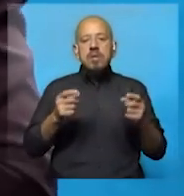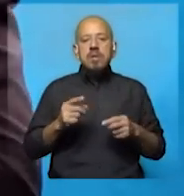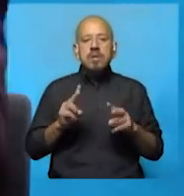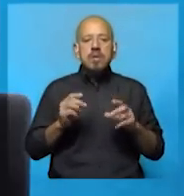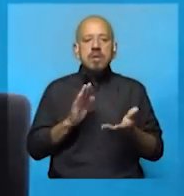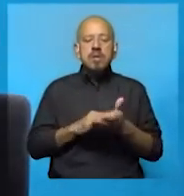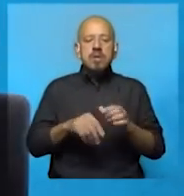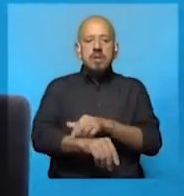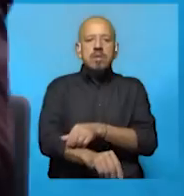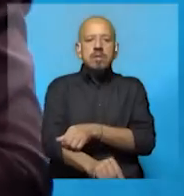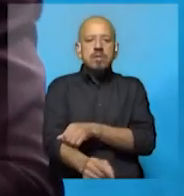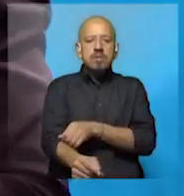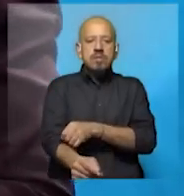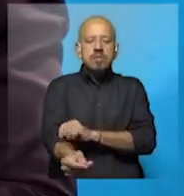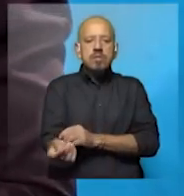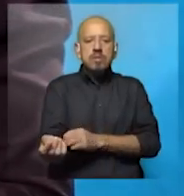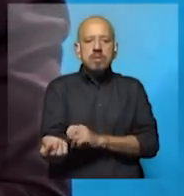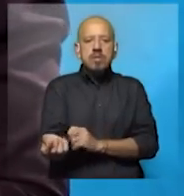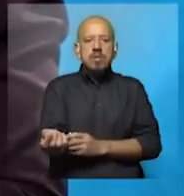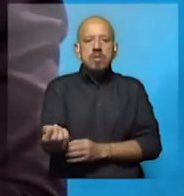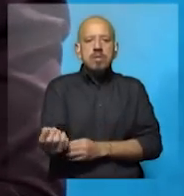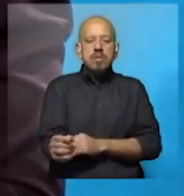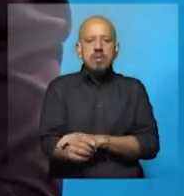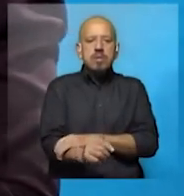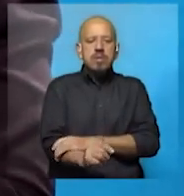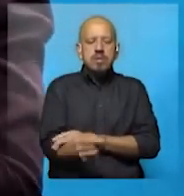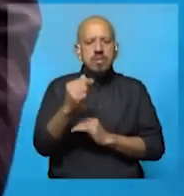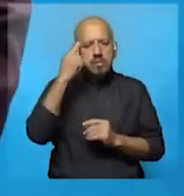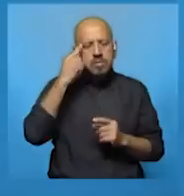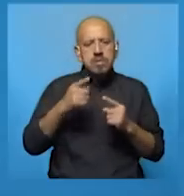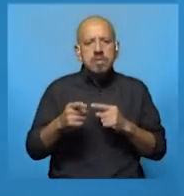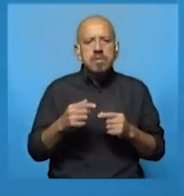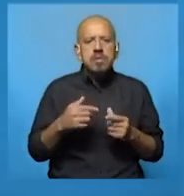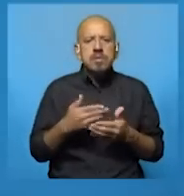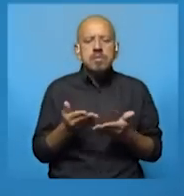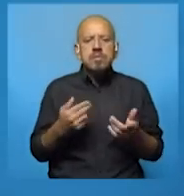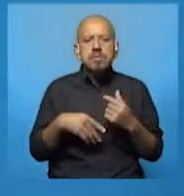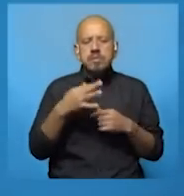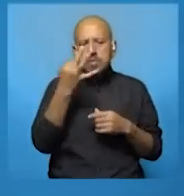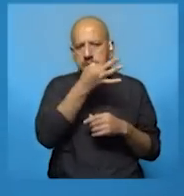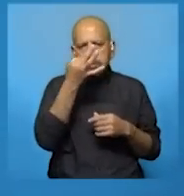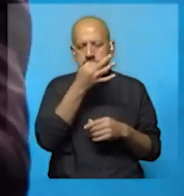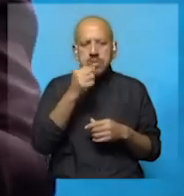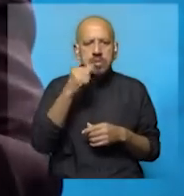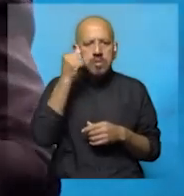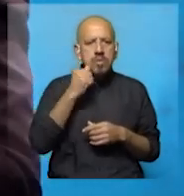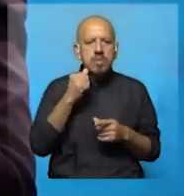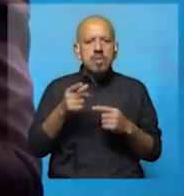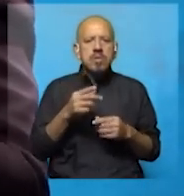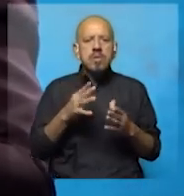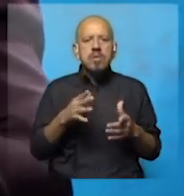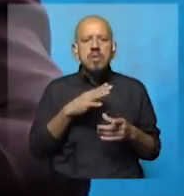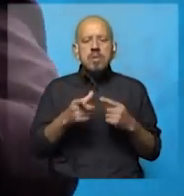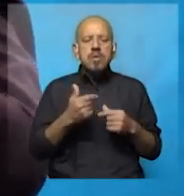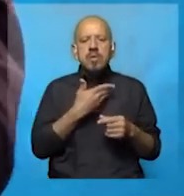todo esto no del lavado de activos cerrábamos el bloque hablando de eso Gabriel y pensaba lavado activos el narcotráfico y muchas veces las decisiones